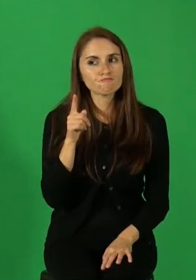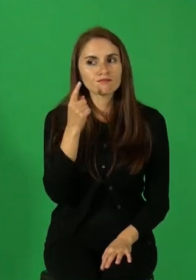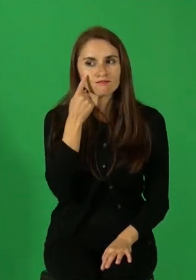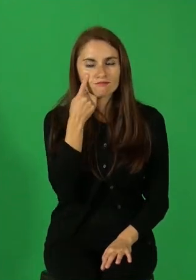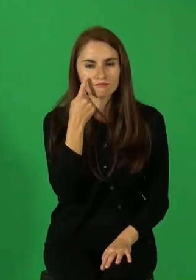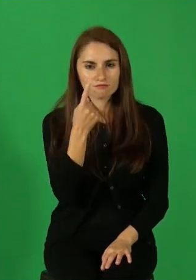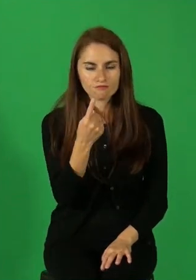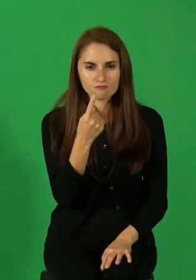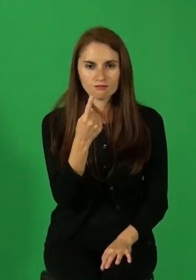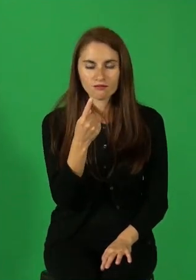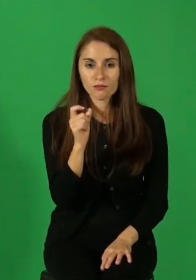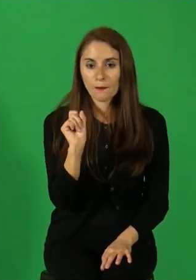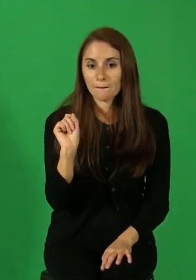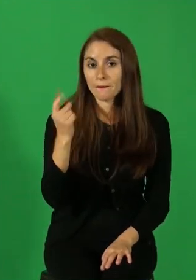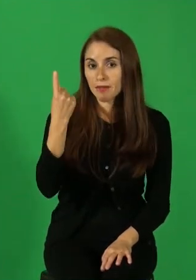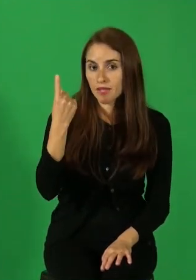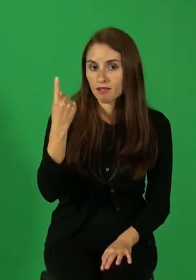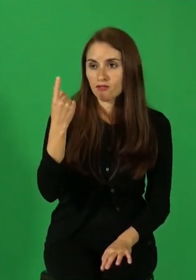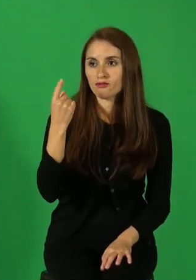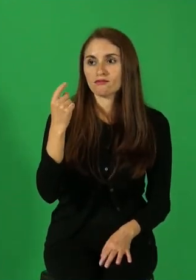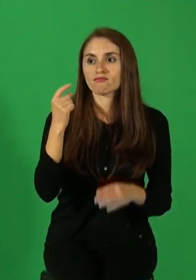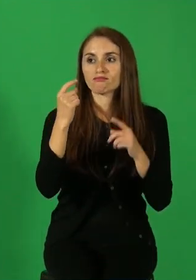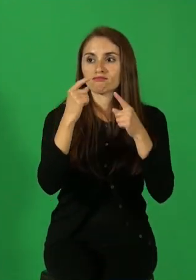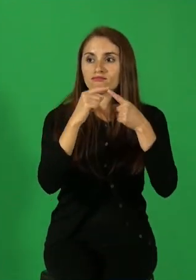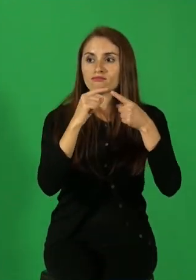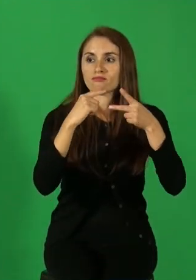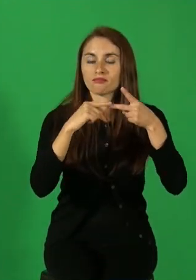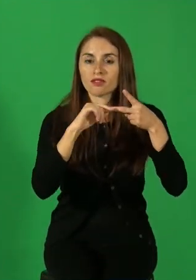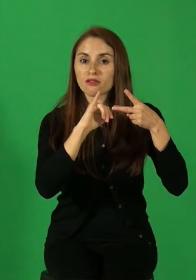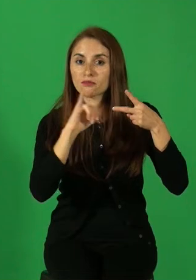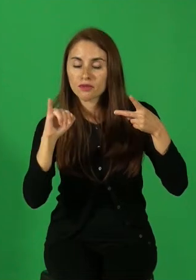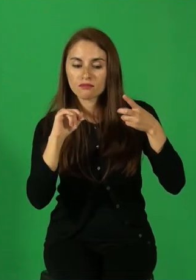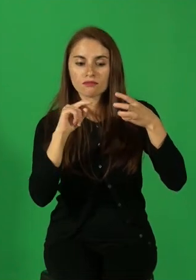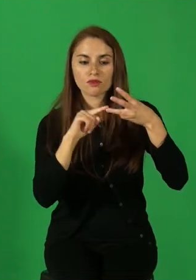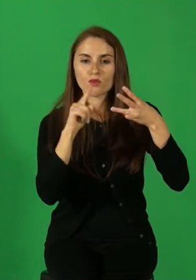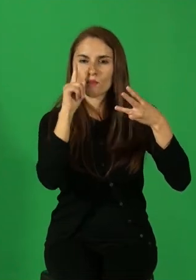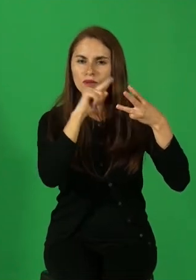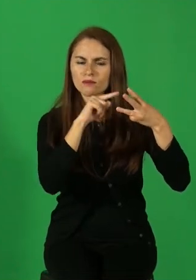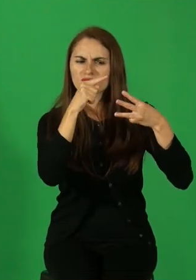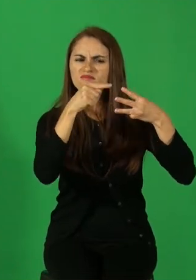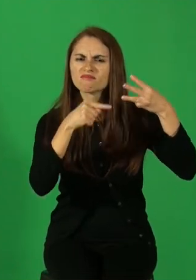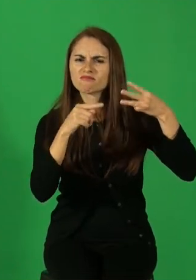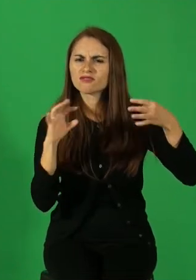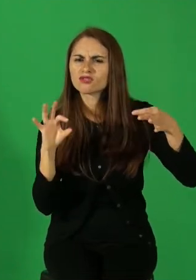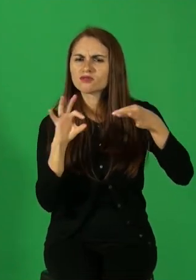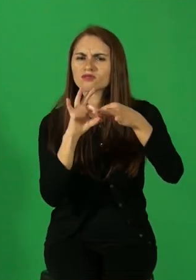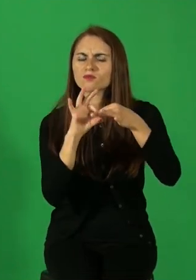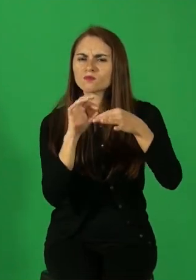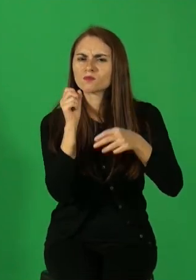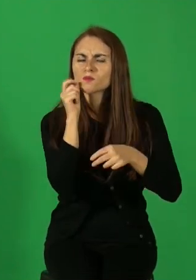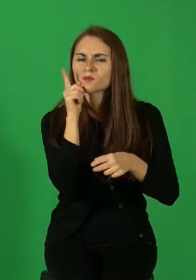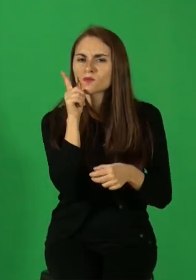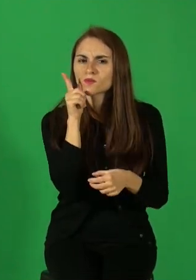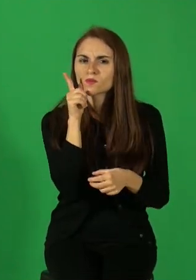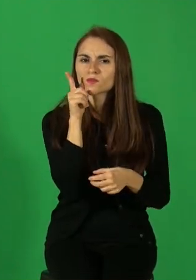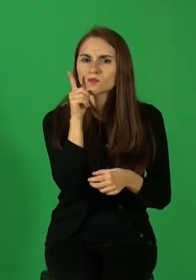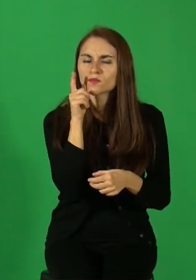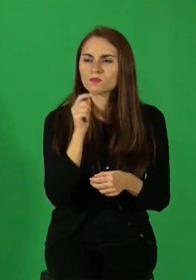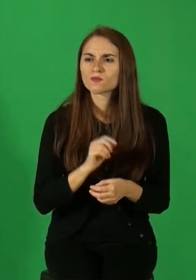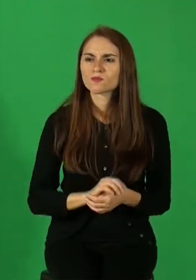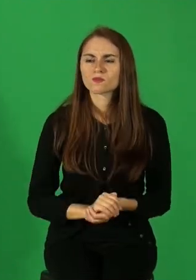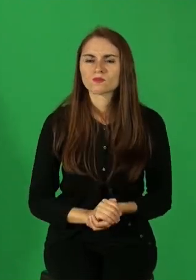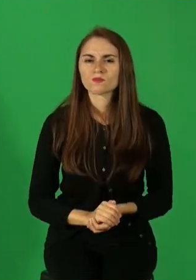caso, primero, después y por último, ¿qué tipo de conector están